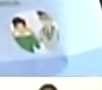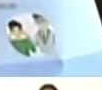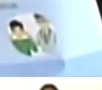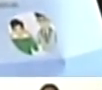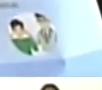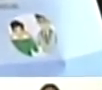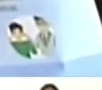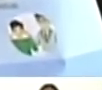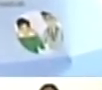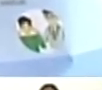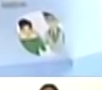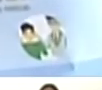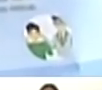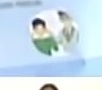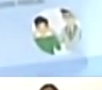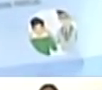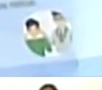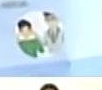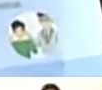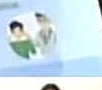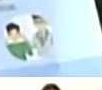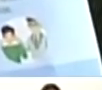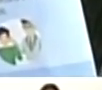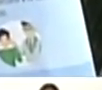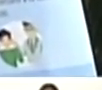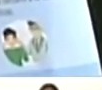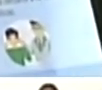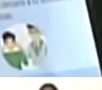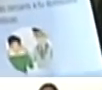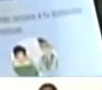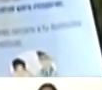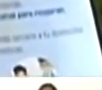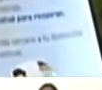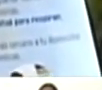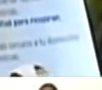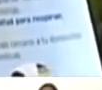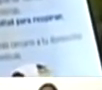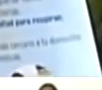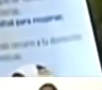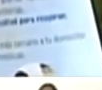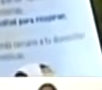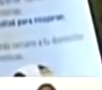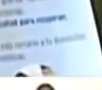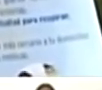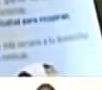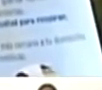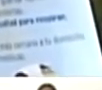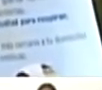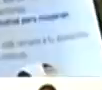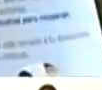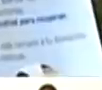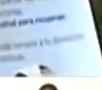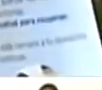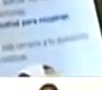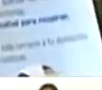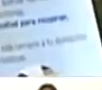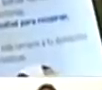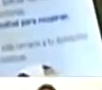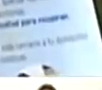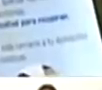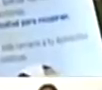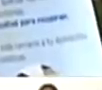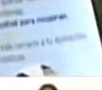charlas, millones de afiches. Fíjese, aquí está. Los síntomas: tos, fiebre, cansancio. En los casos